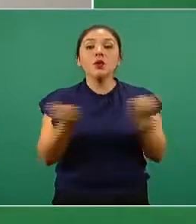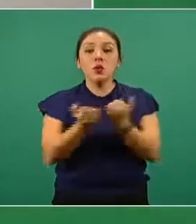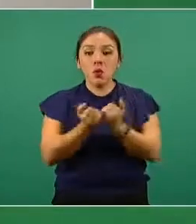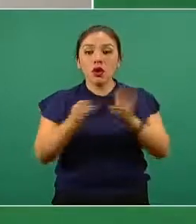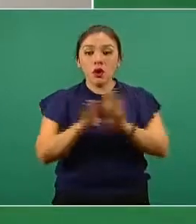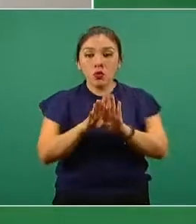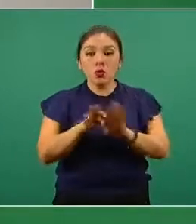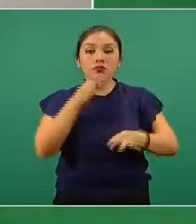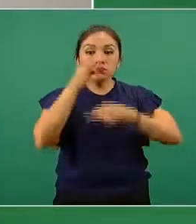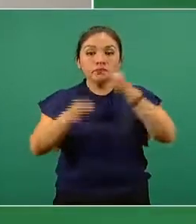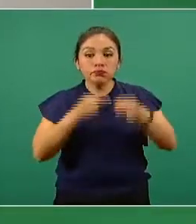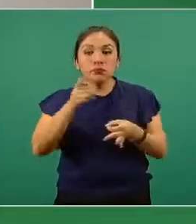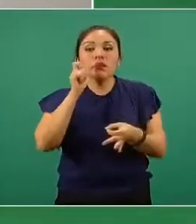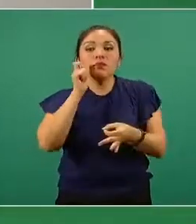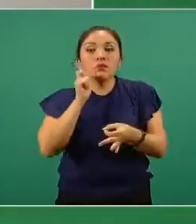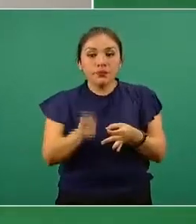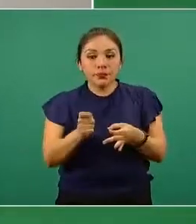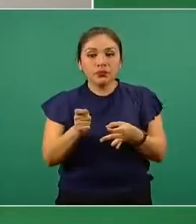el reporte